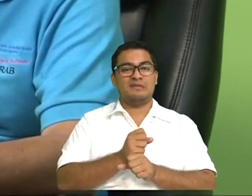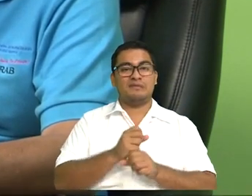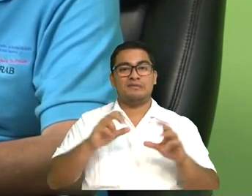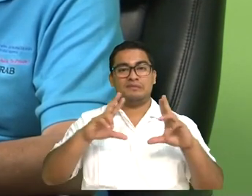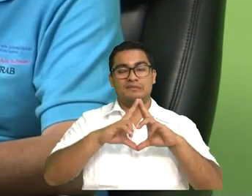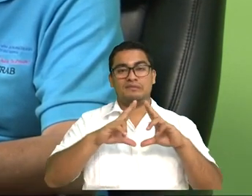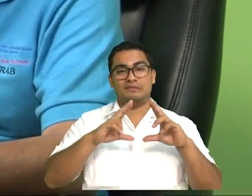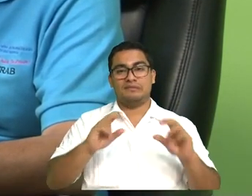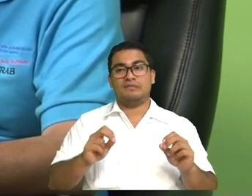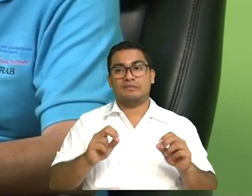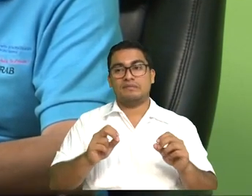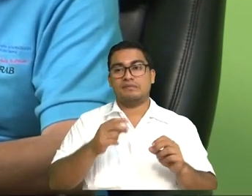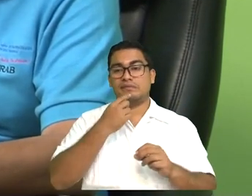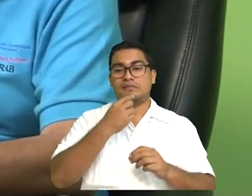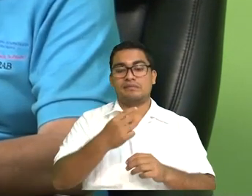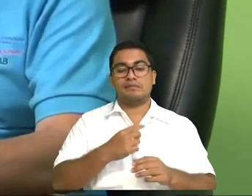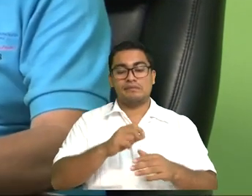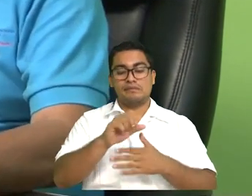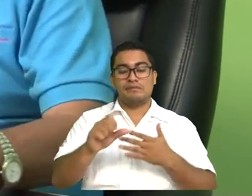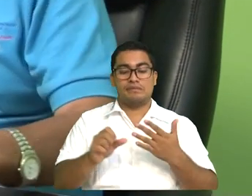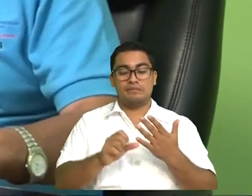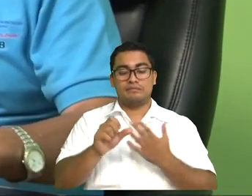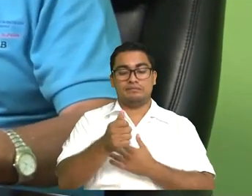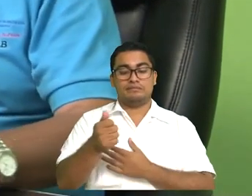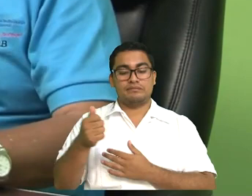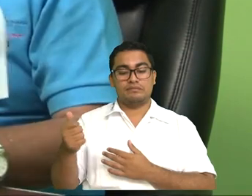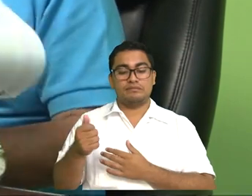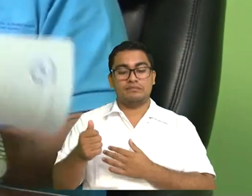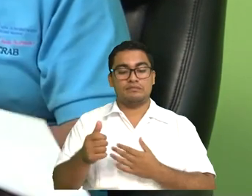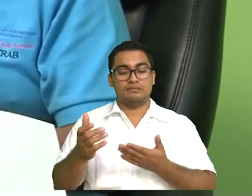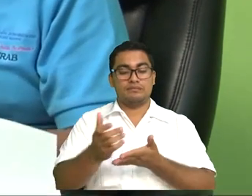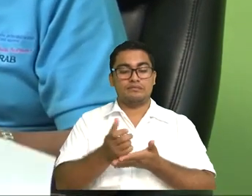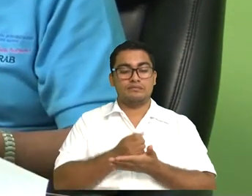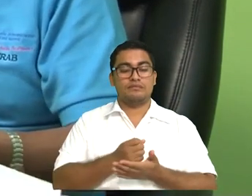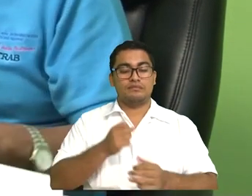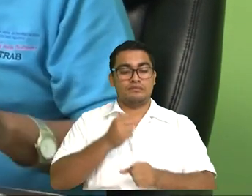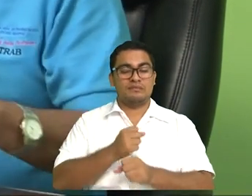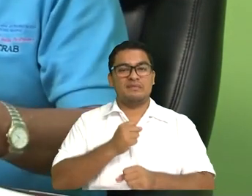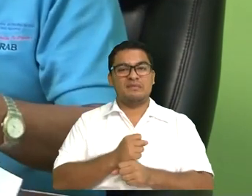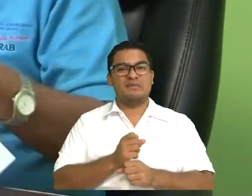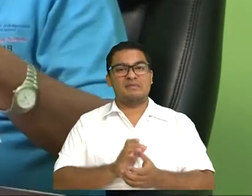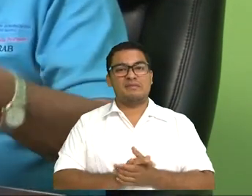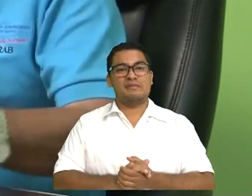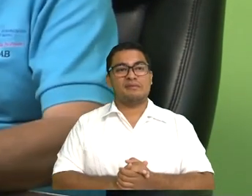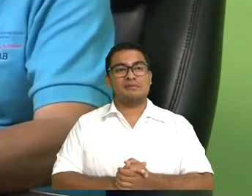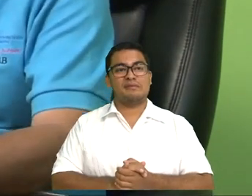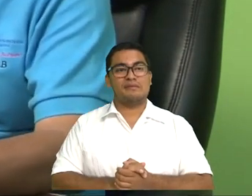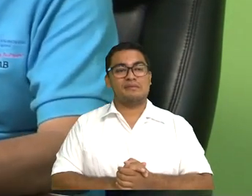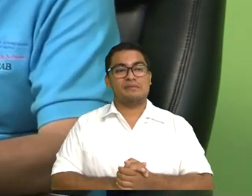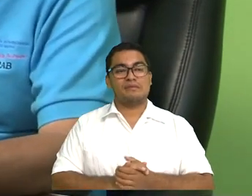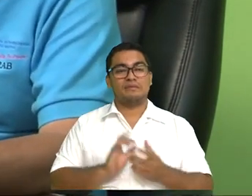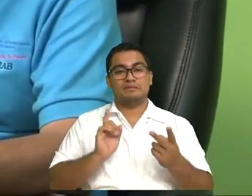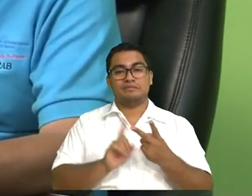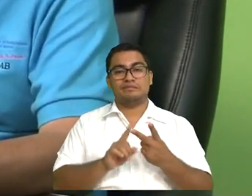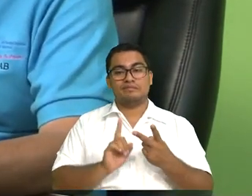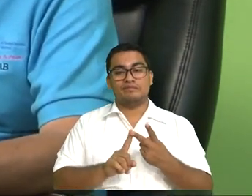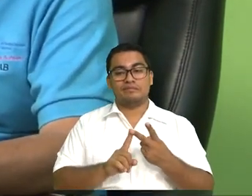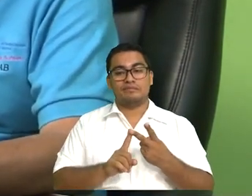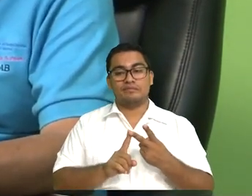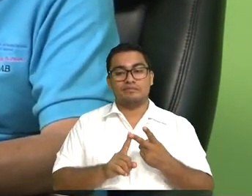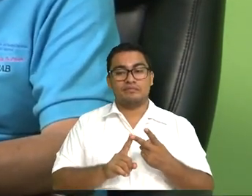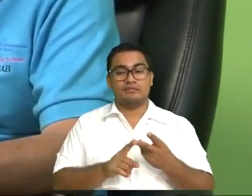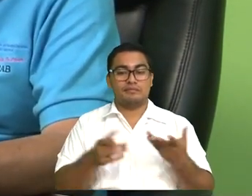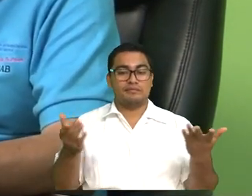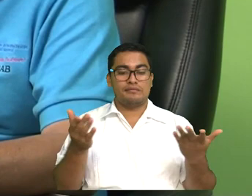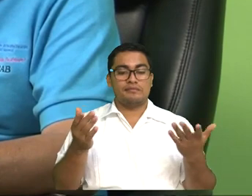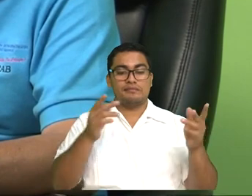República de Nicaragua, como lo establece el artículo 66 del Código del Trabajo. Segundo, en el caso de